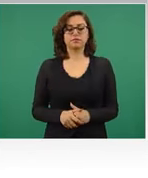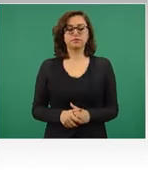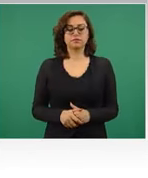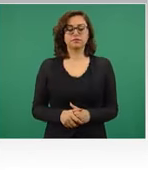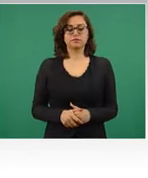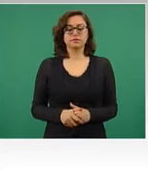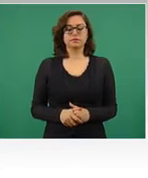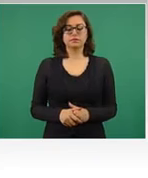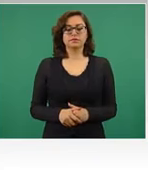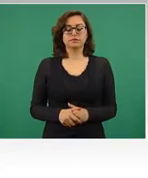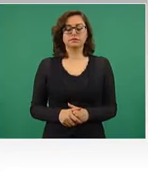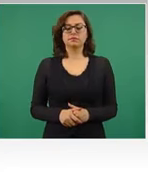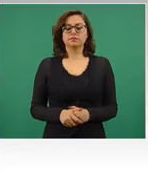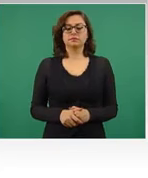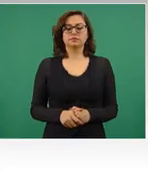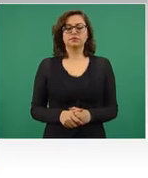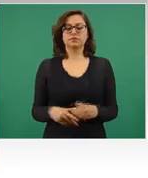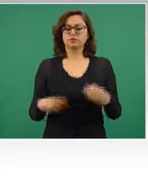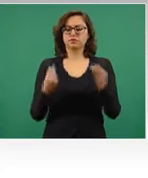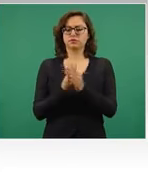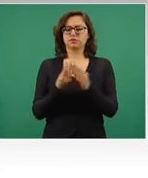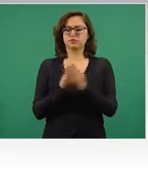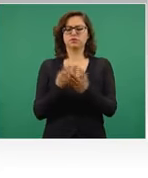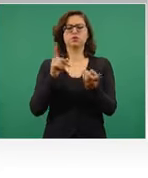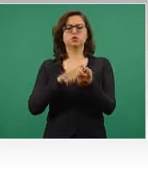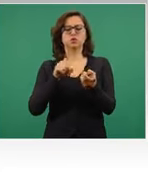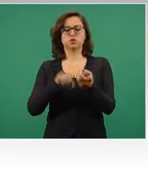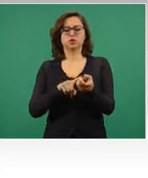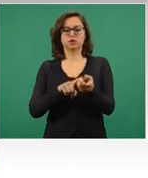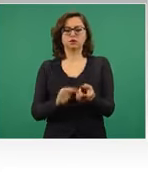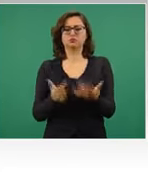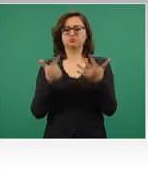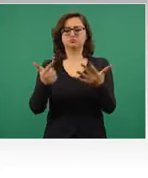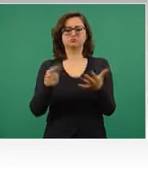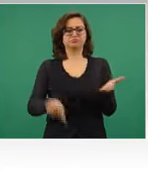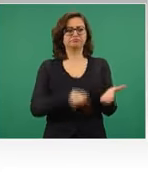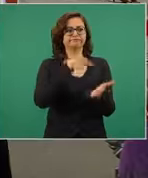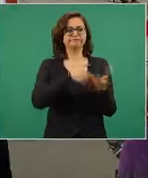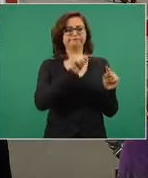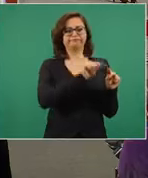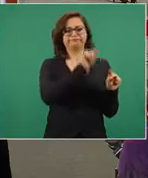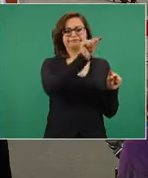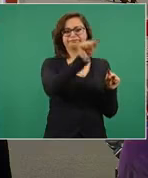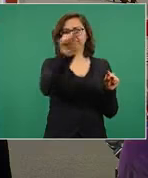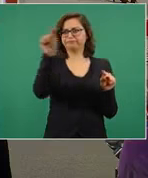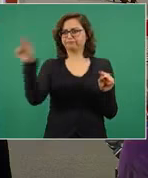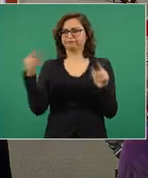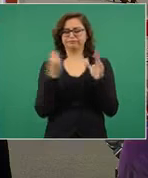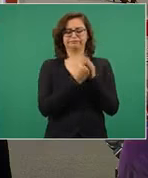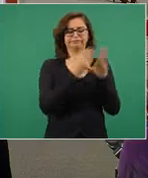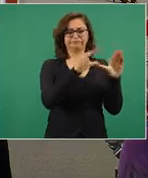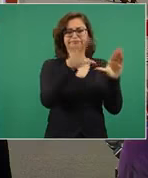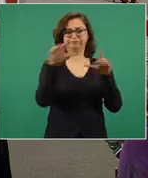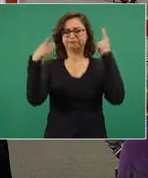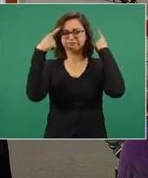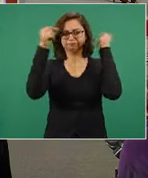Este curso tuvo lugar en 7 centros de adiestramiento y al final se graduaron